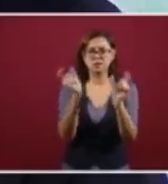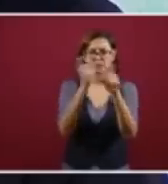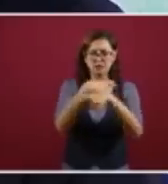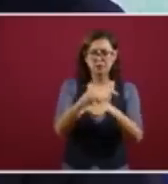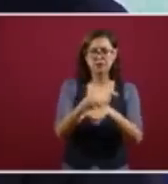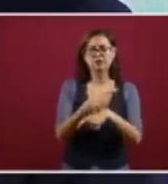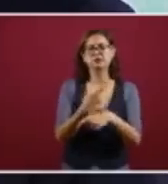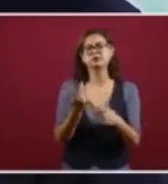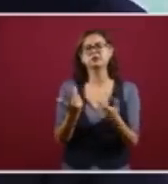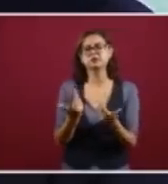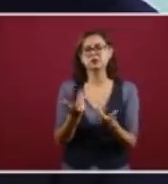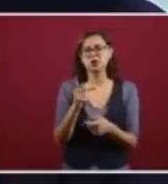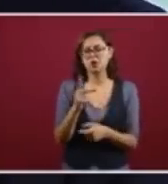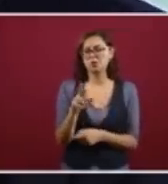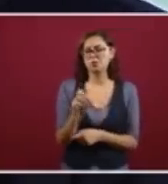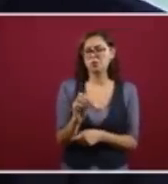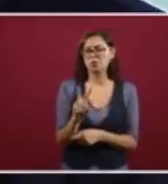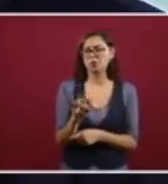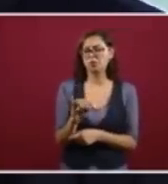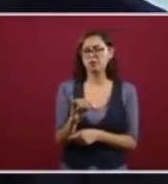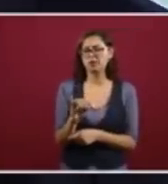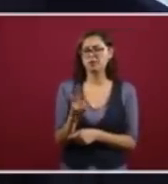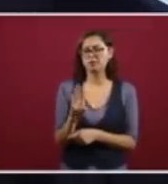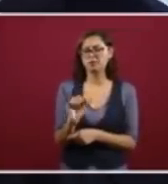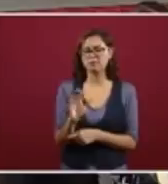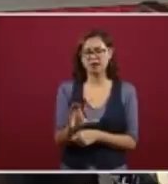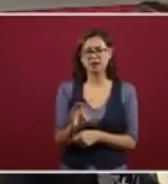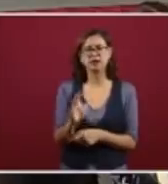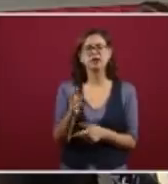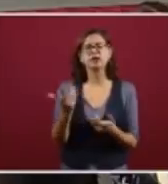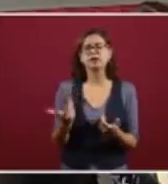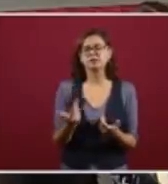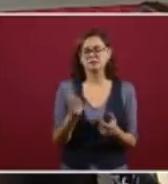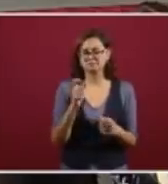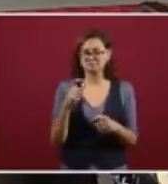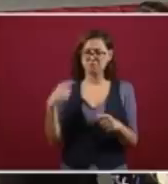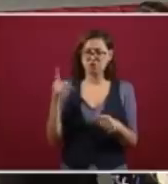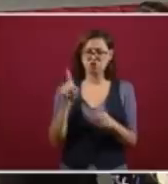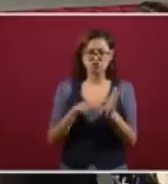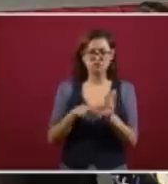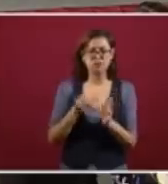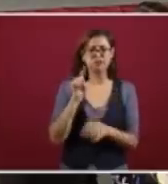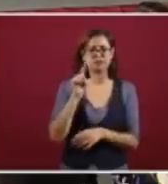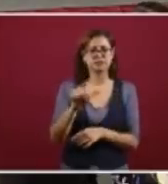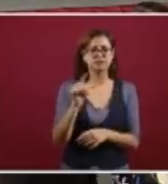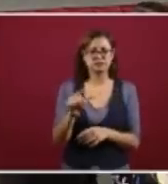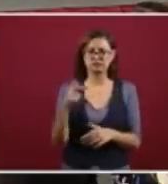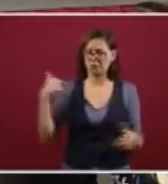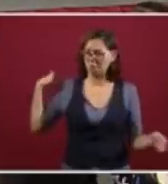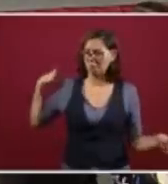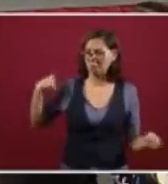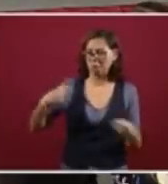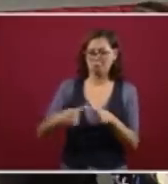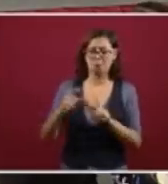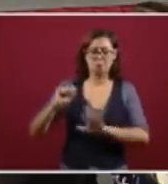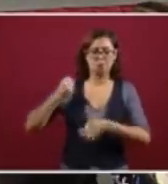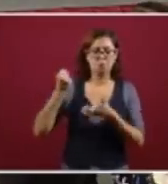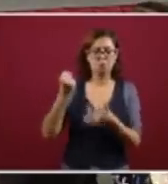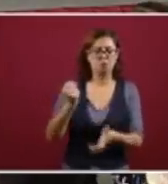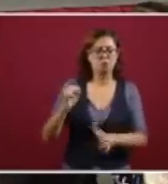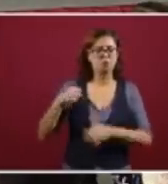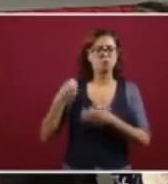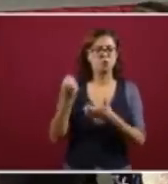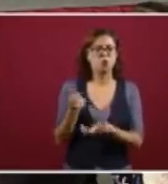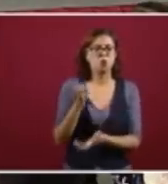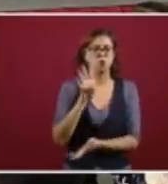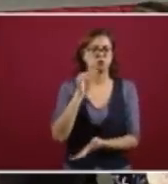otras, y su aportación desde 2017 y lo que va a incluir este año es de más de